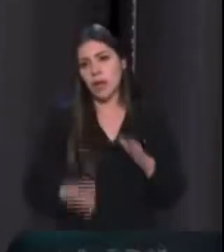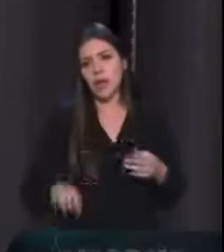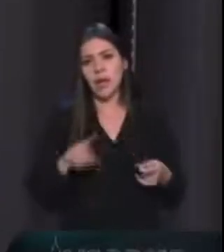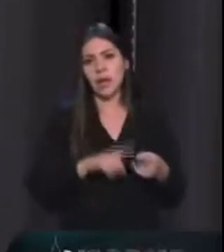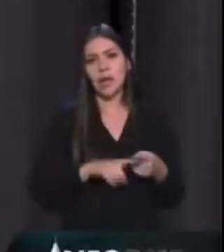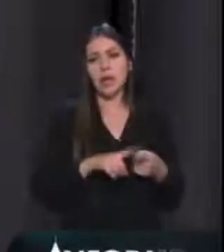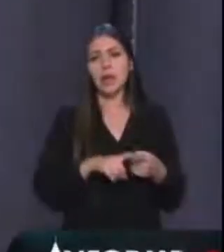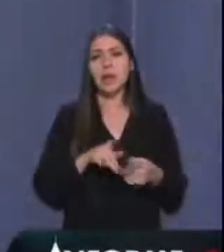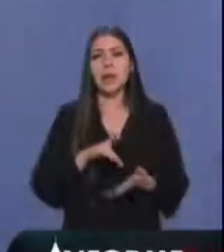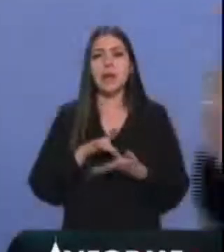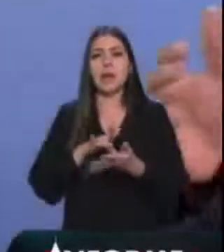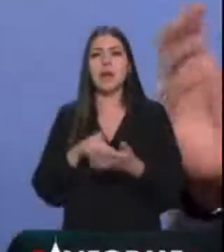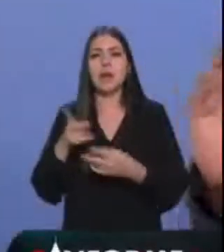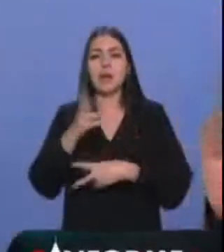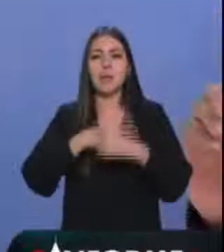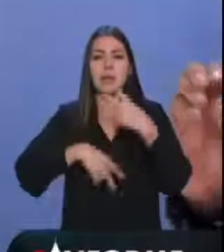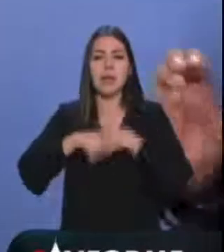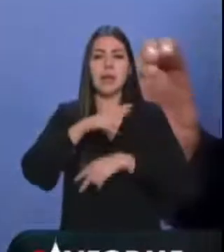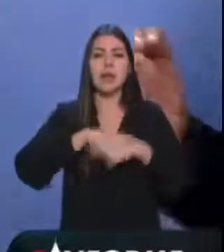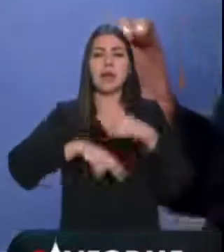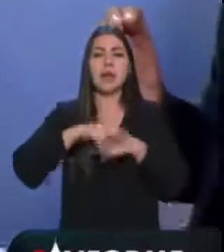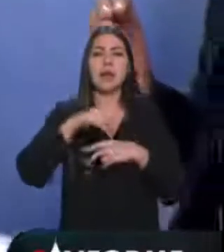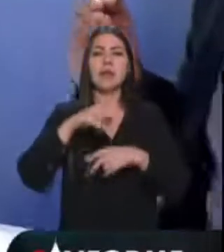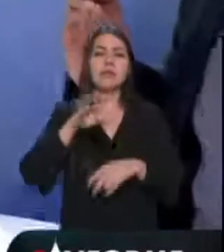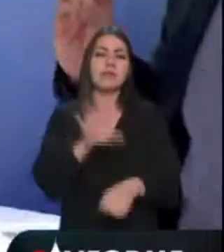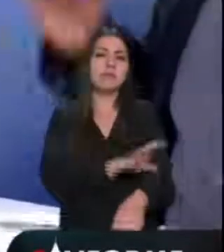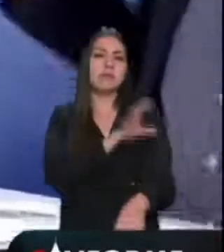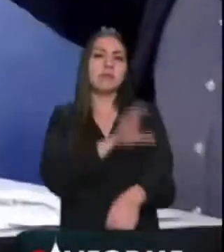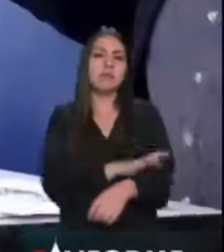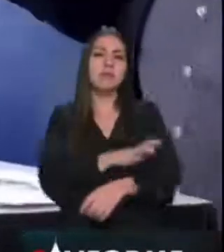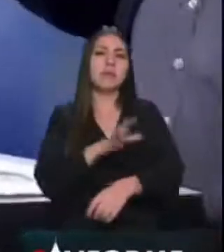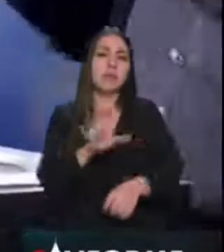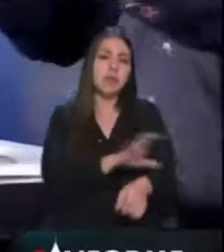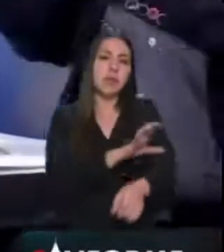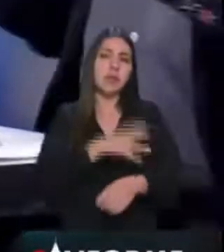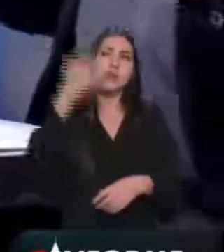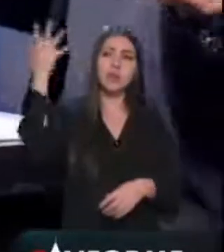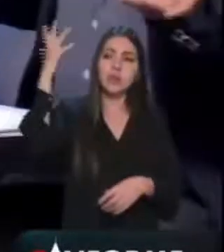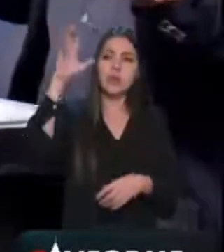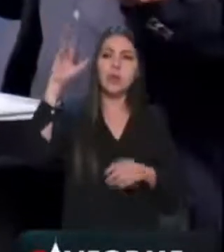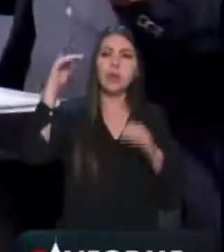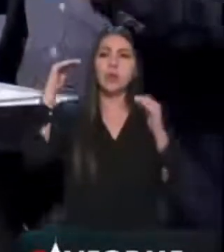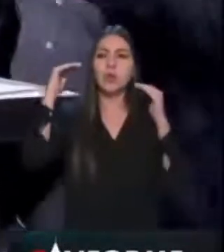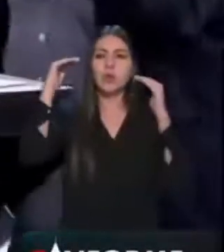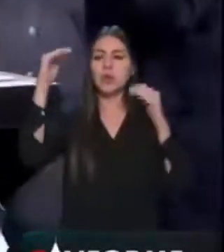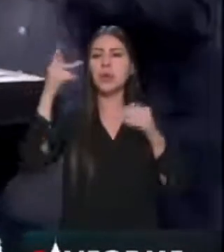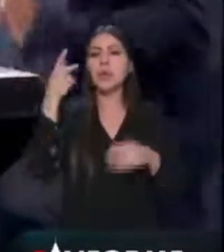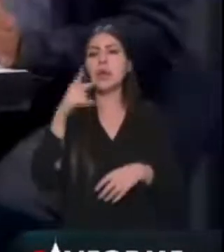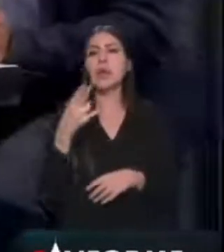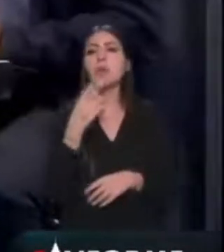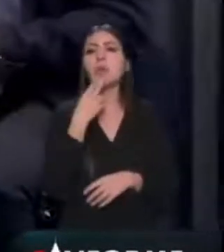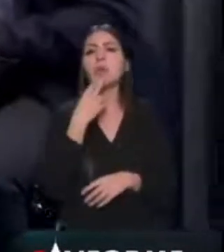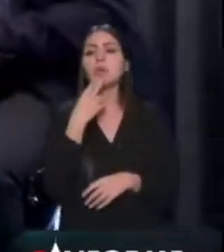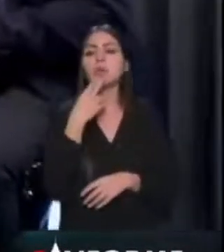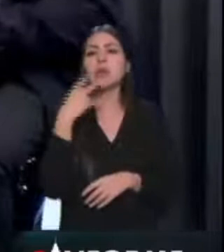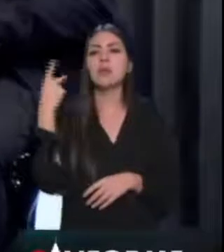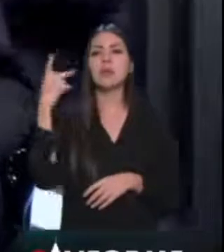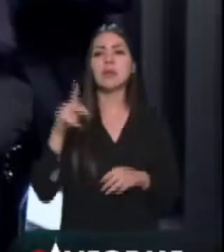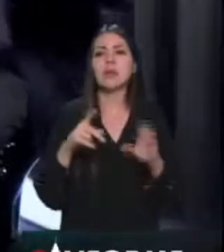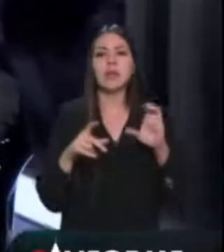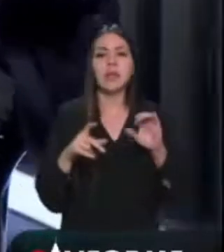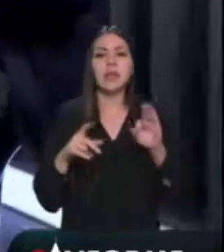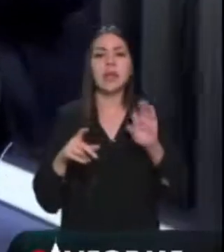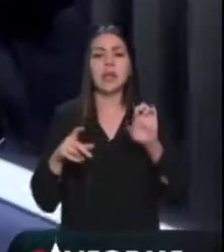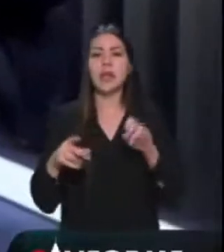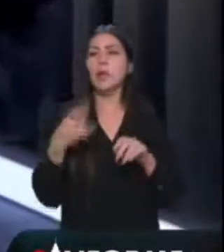generan energía eléctrica, eólica o fotovoltaica, pero utilizan las leyes de distribución de Comisión Federal y